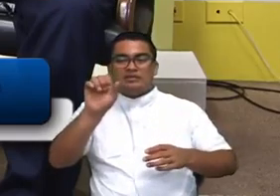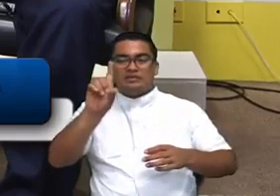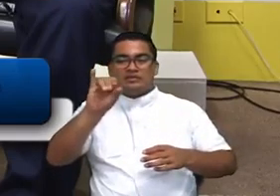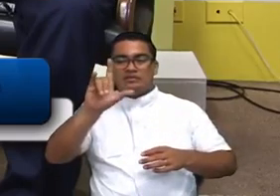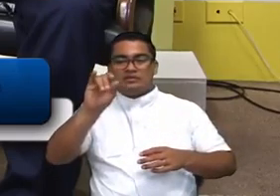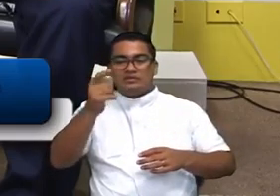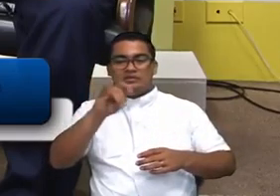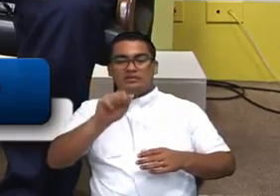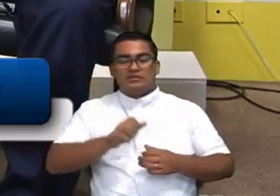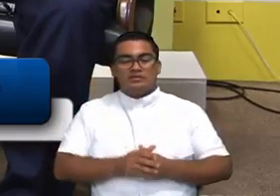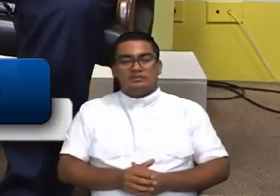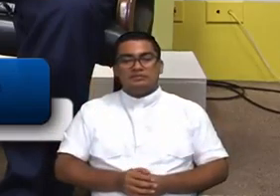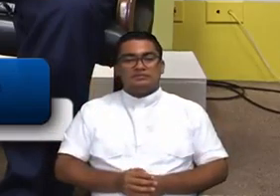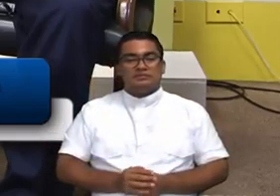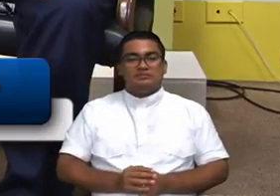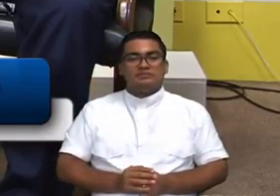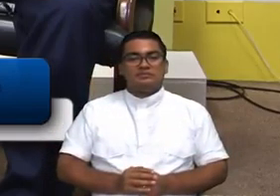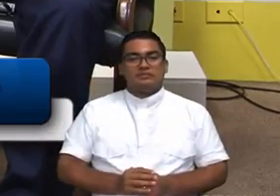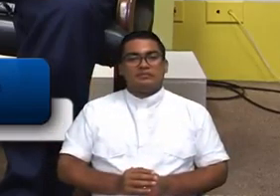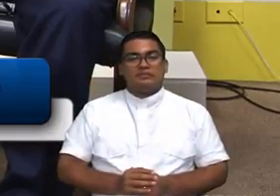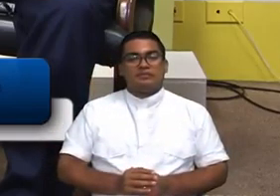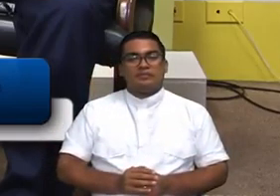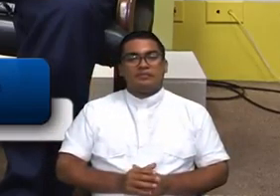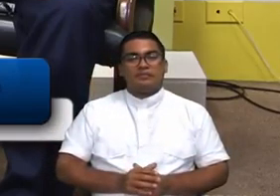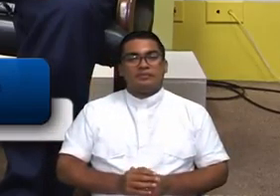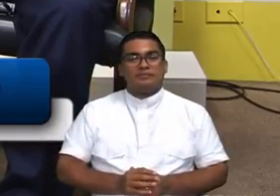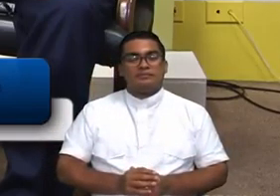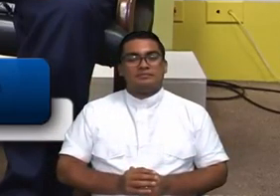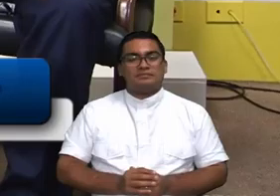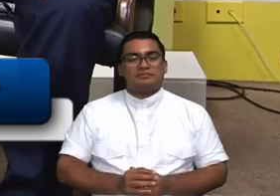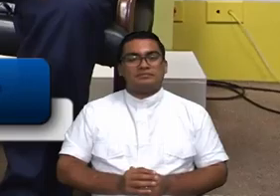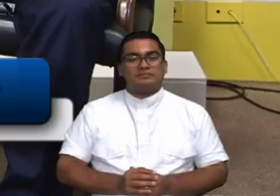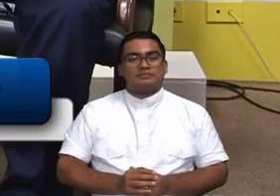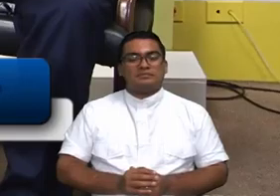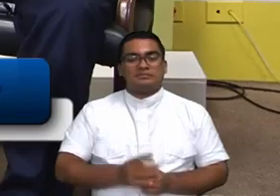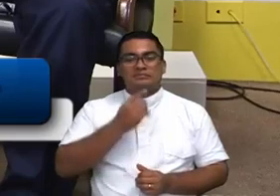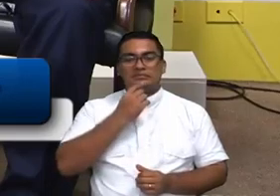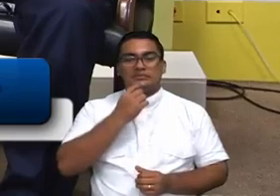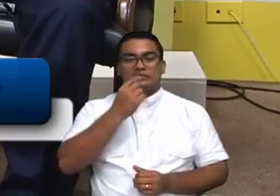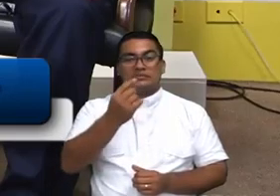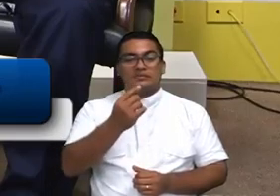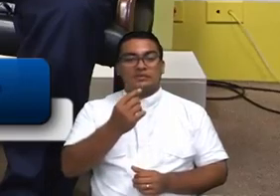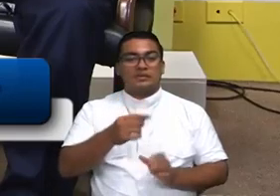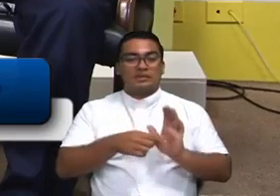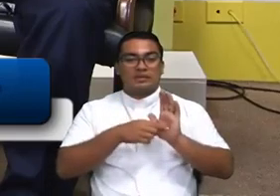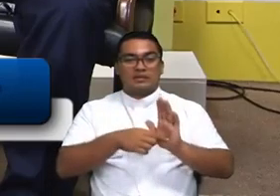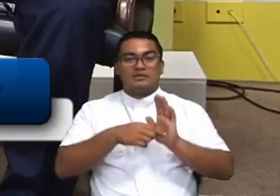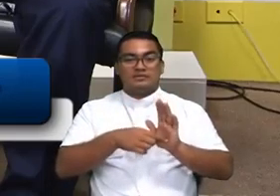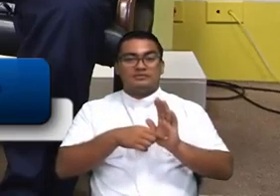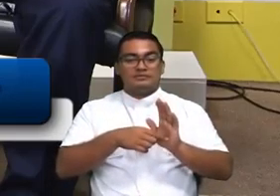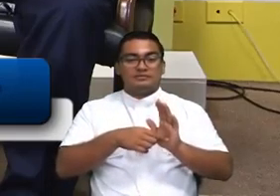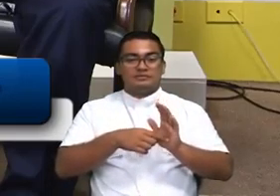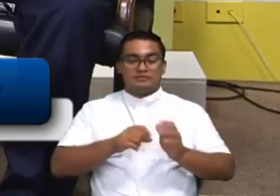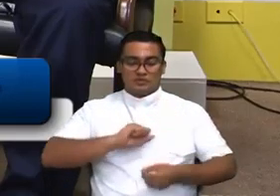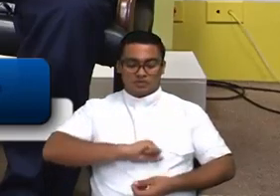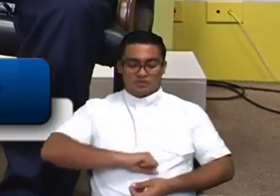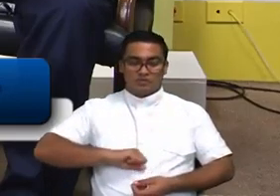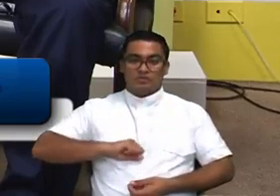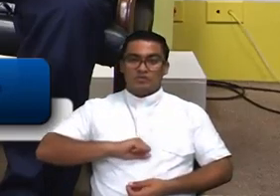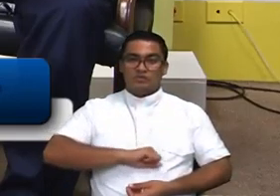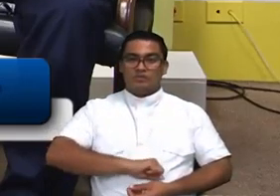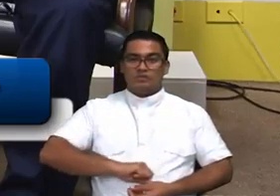tensión. ¿Qué se puede detectar? Ok, bueno, podemos detectar, por ejemplo, con un ultrasonido podemos detectar